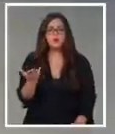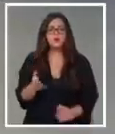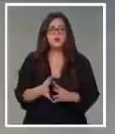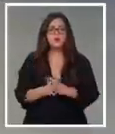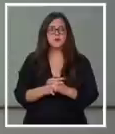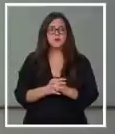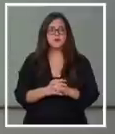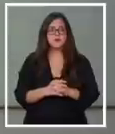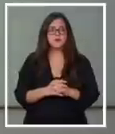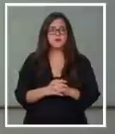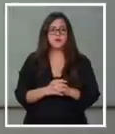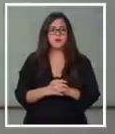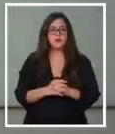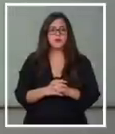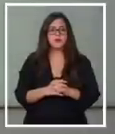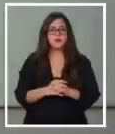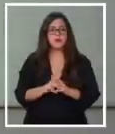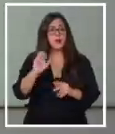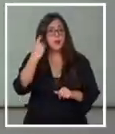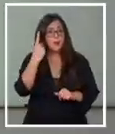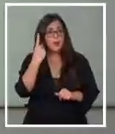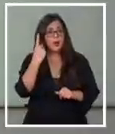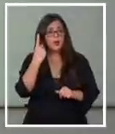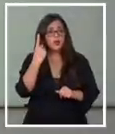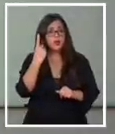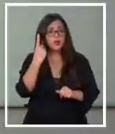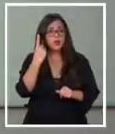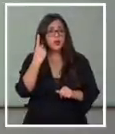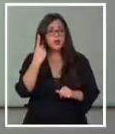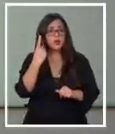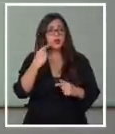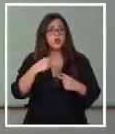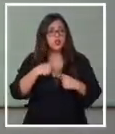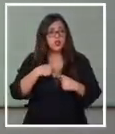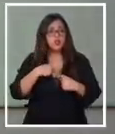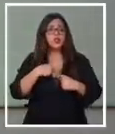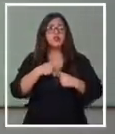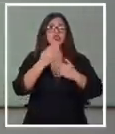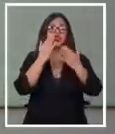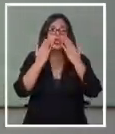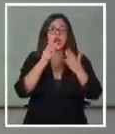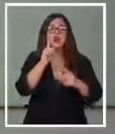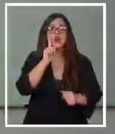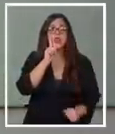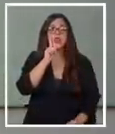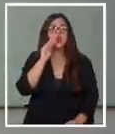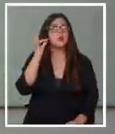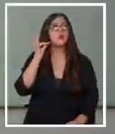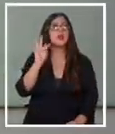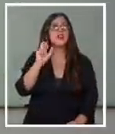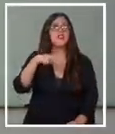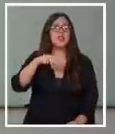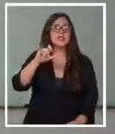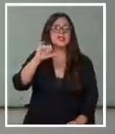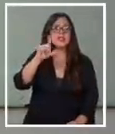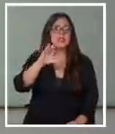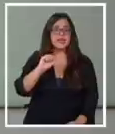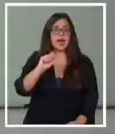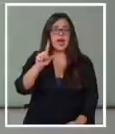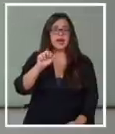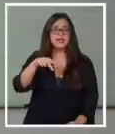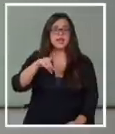quiero solidarizar con francisco sandoval con su familia con